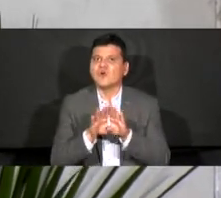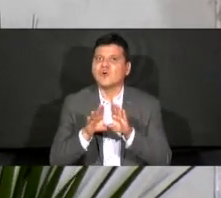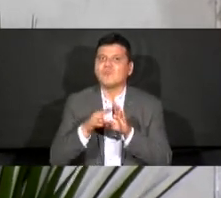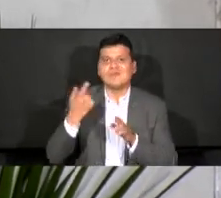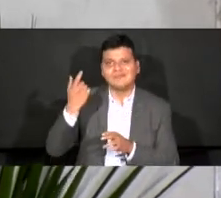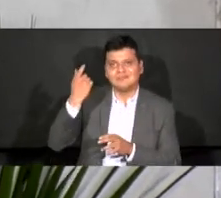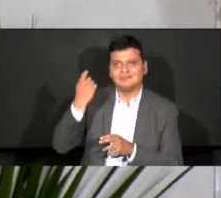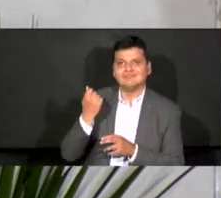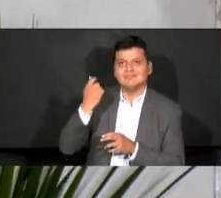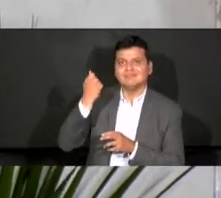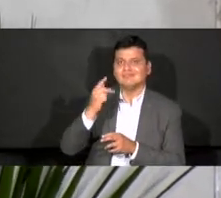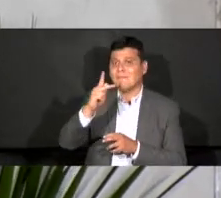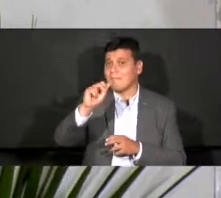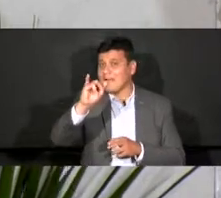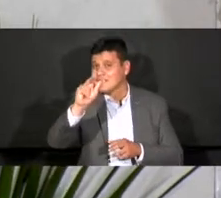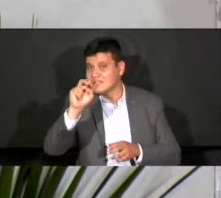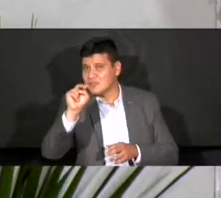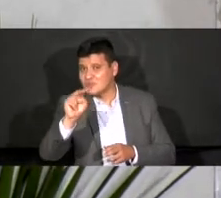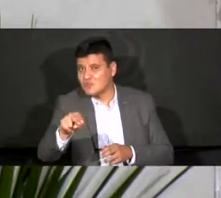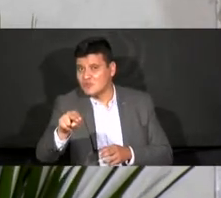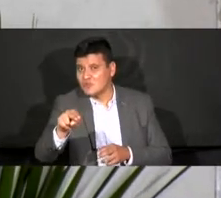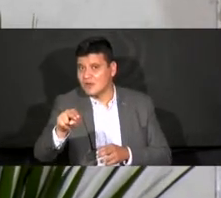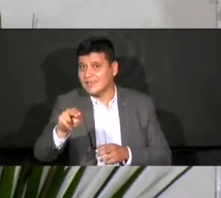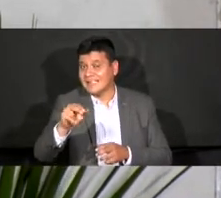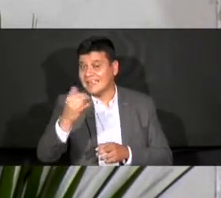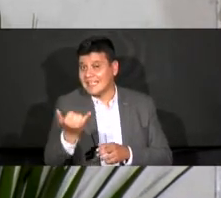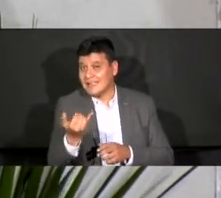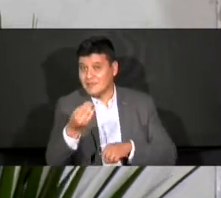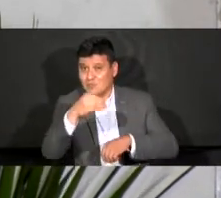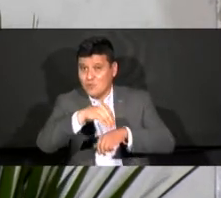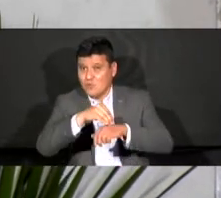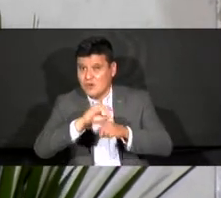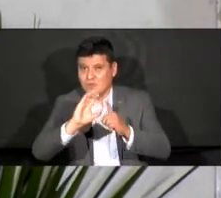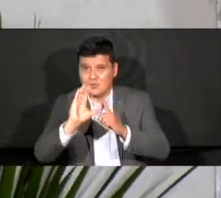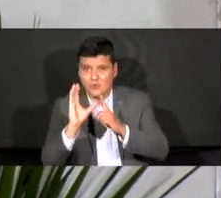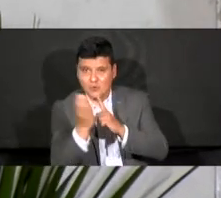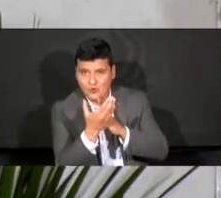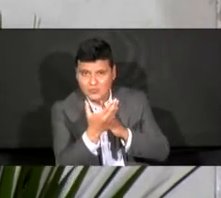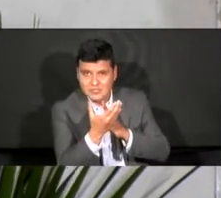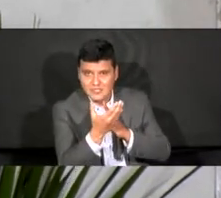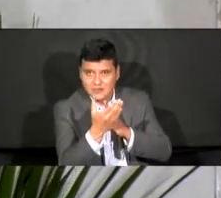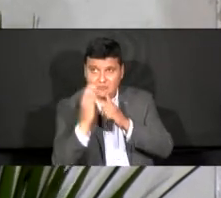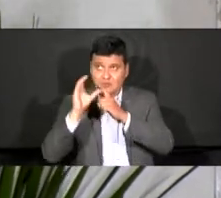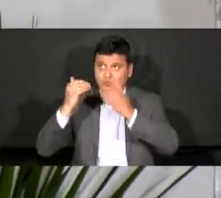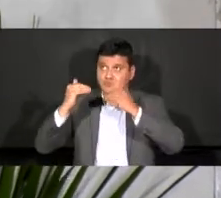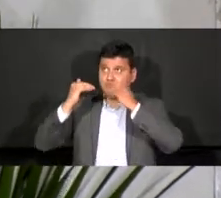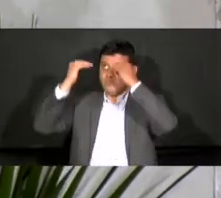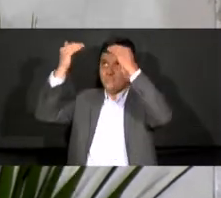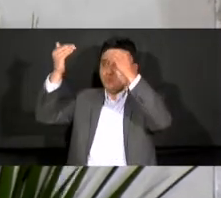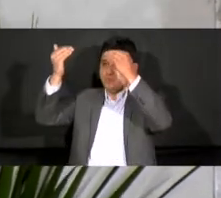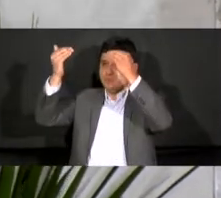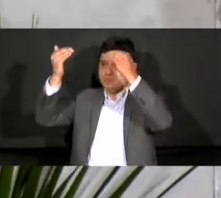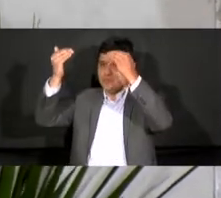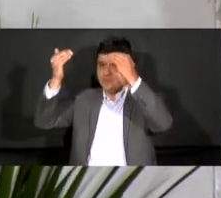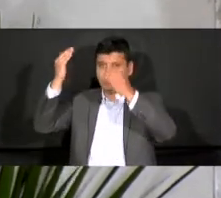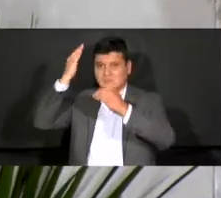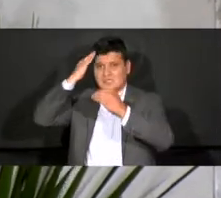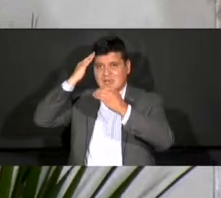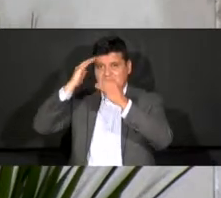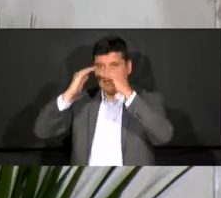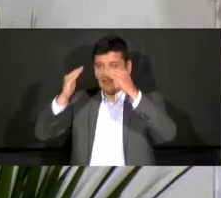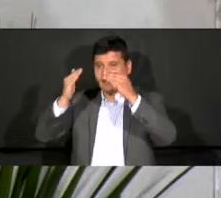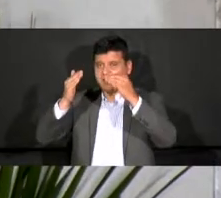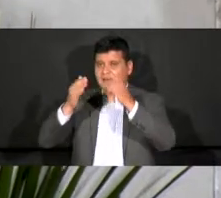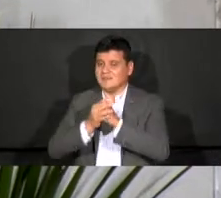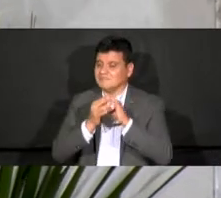cerca de nosotros. Este consejo va a orientar tanto al secretario de Hacienda como a la gobernadora para